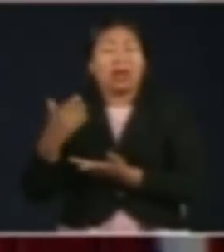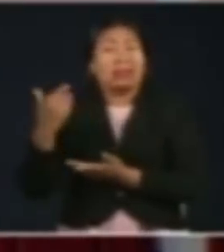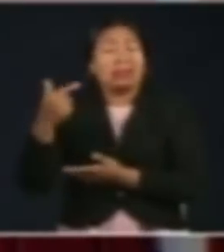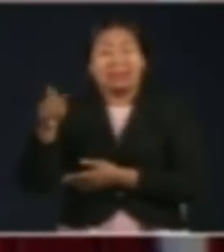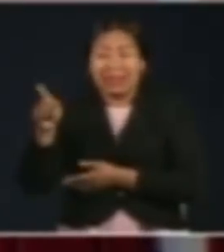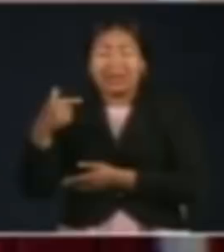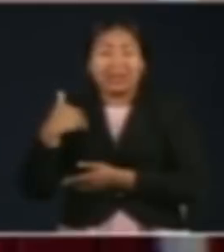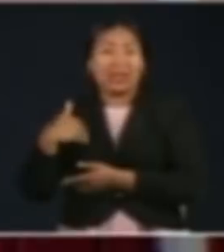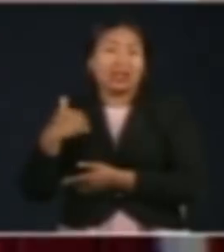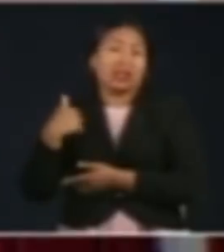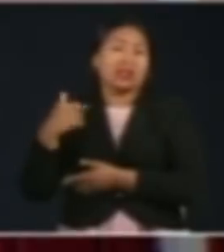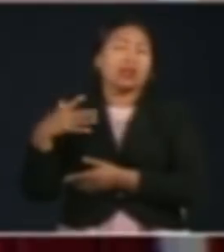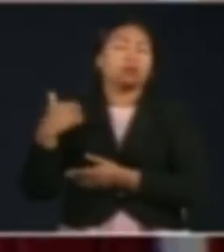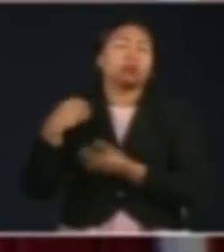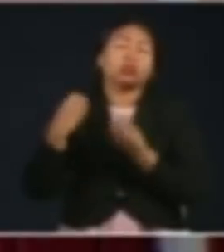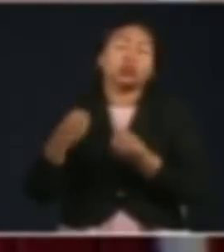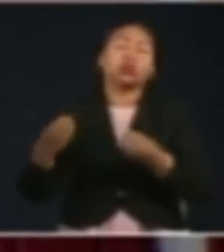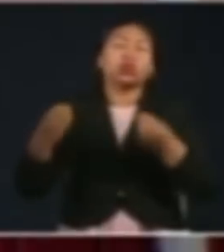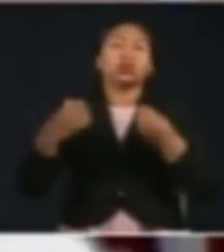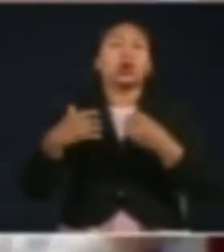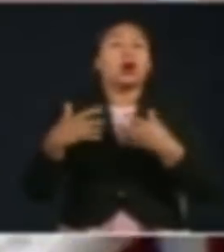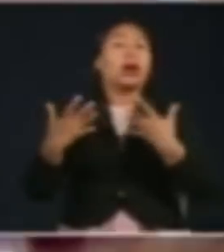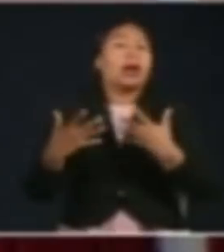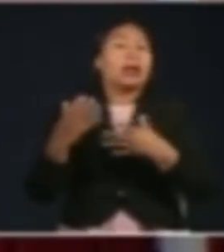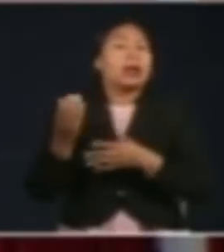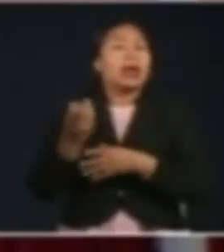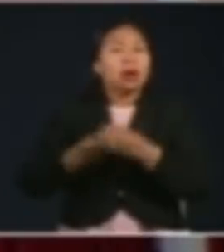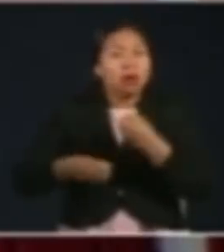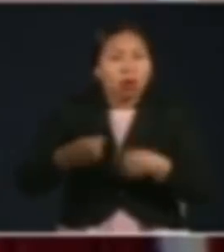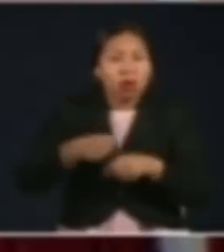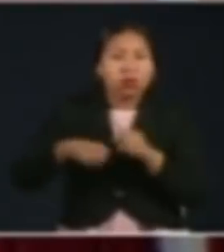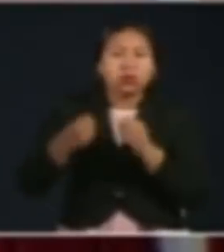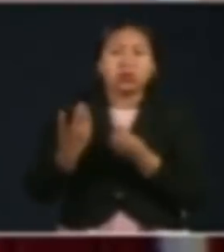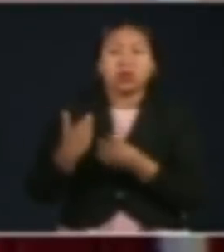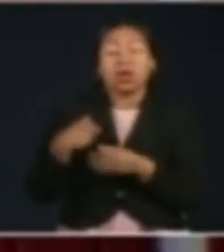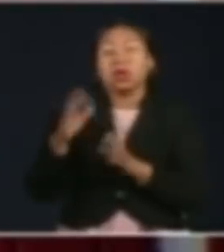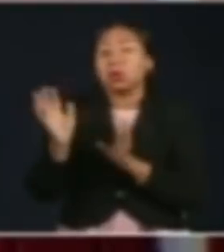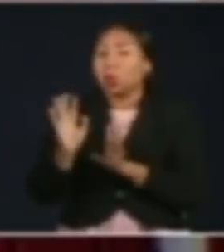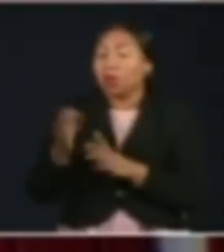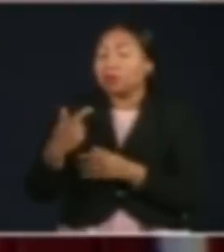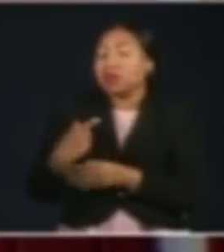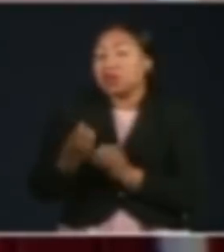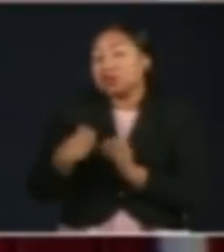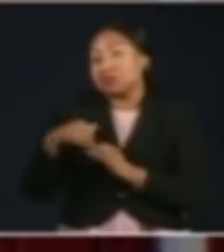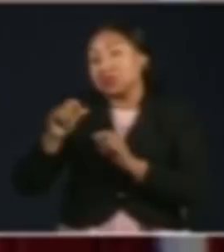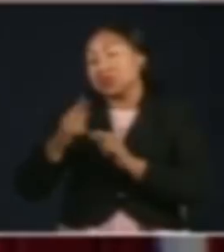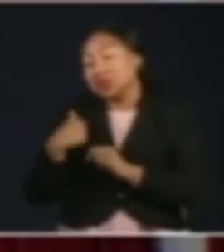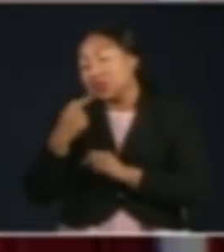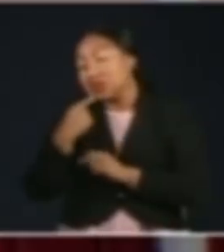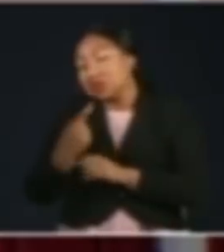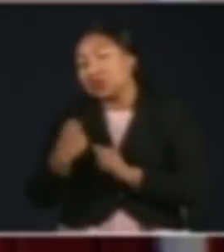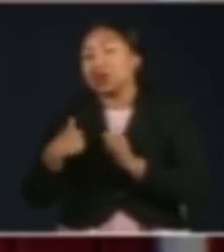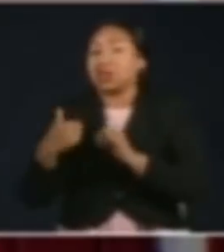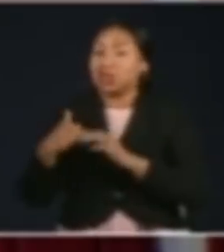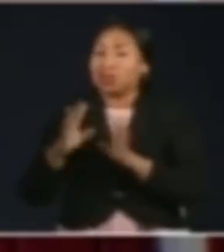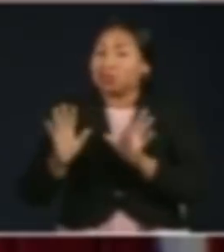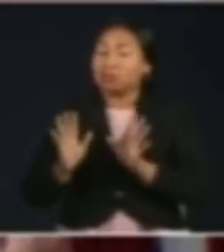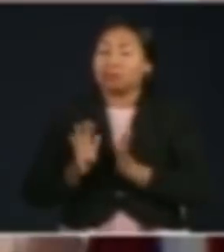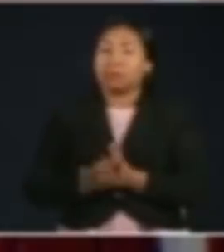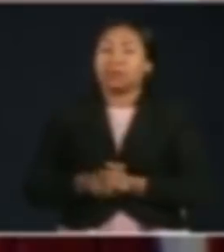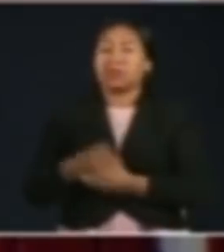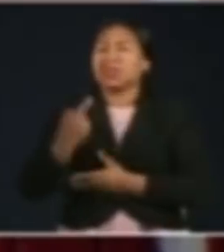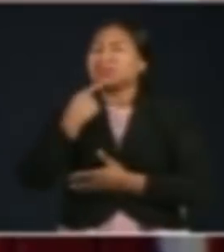todos los negocios en el Ministerio de Seguridad y que los sigue teniendo. ¿Esto qué es? ¿Esto